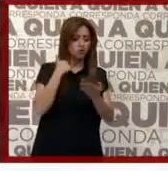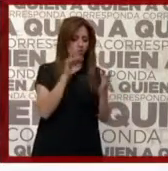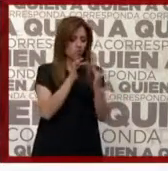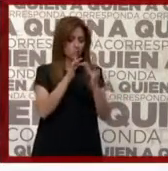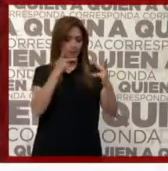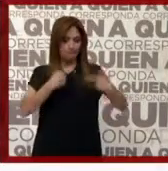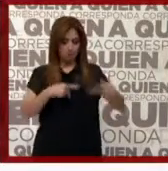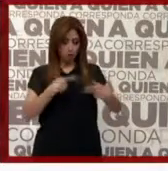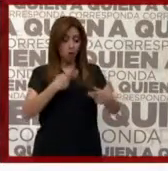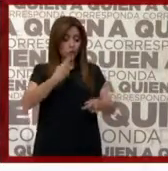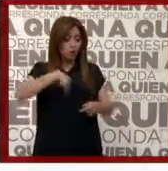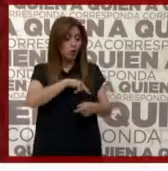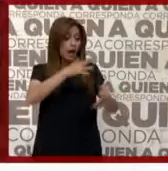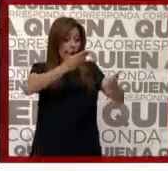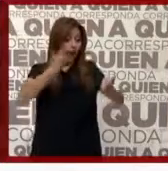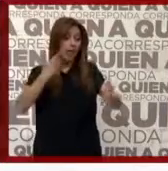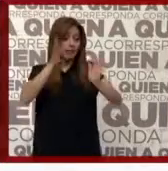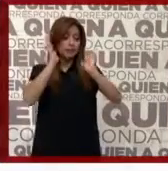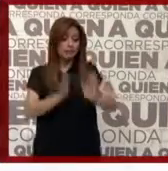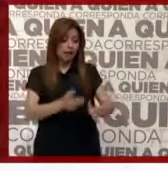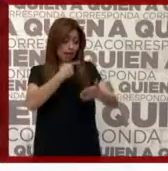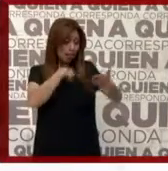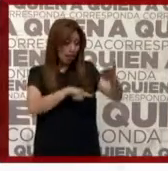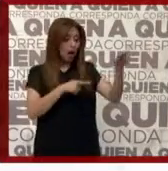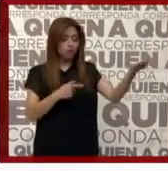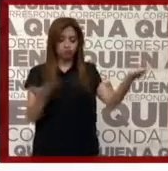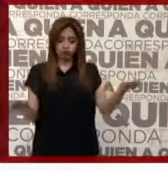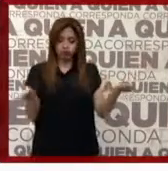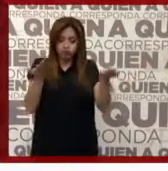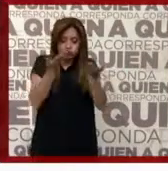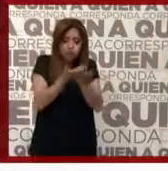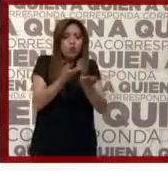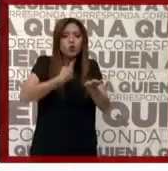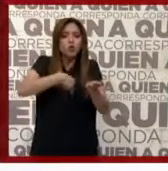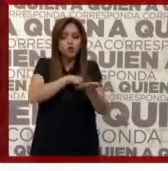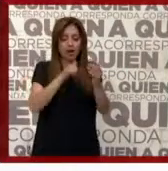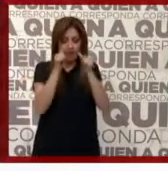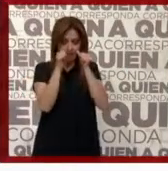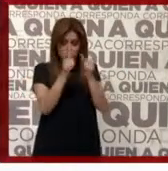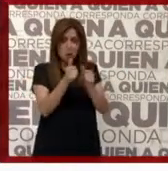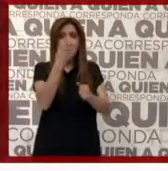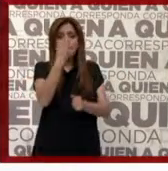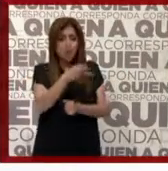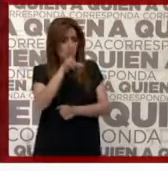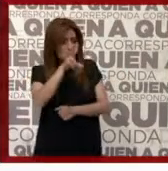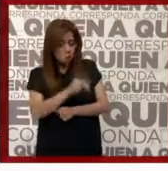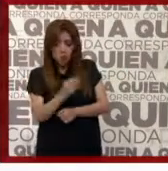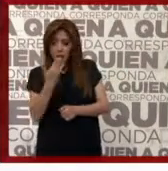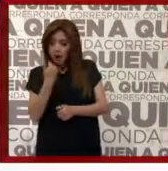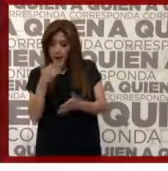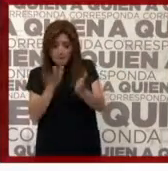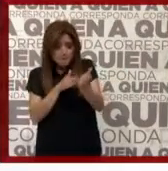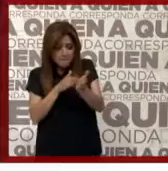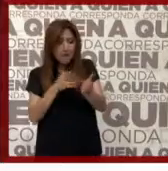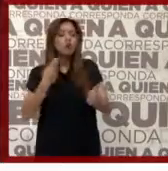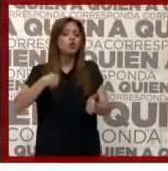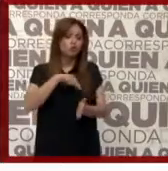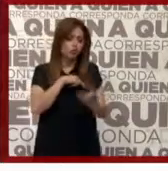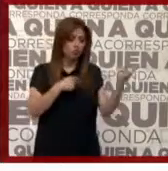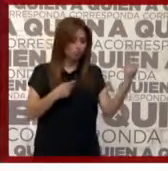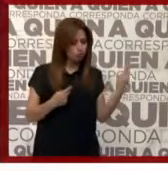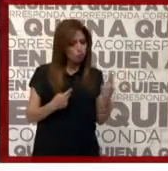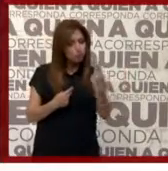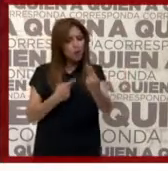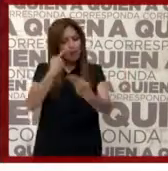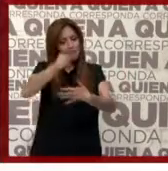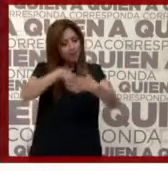con nosotros le damos el seguimiento y la atendemos de la mejor forma posible si no entramos en contacto con ella para que vaya a presentar la queja y hagamos la